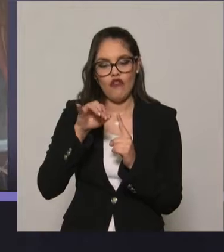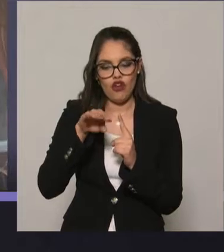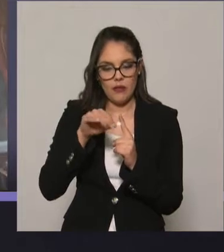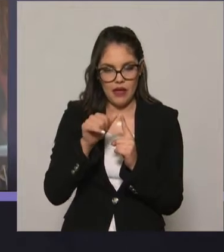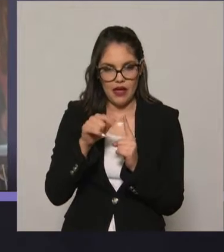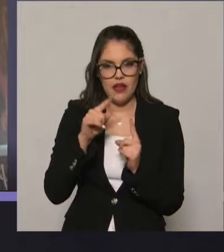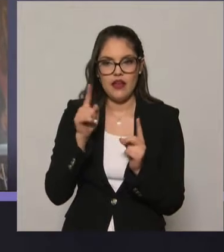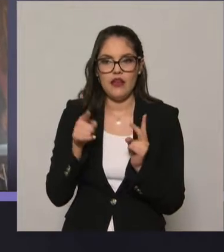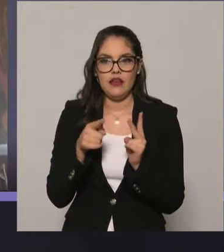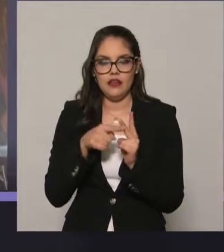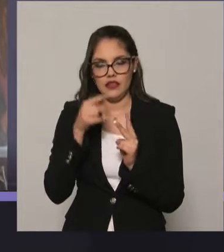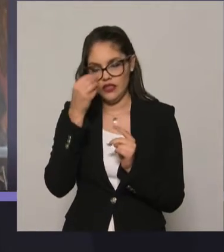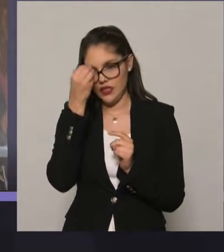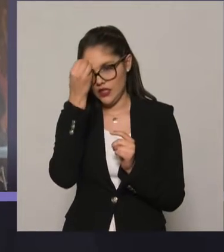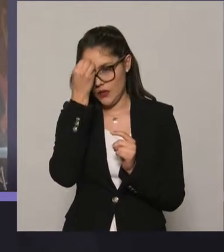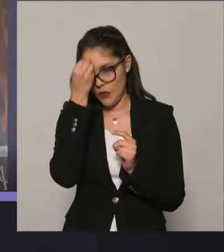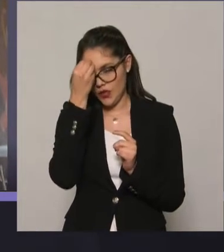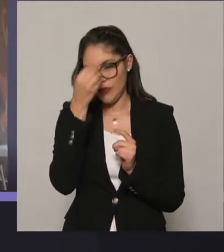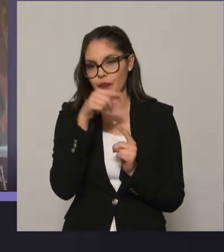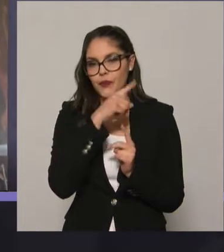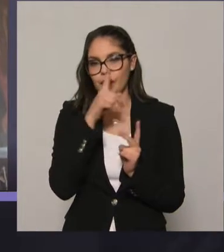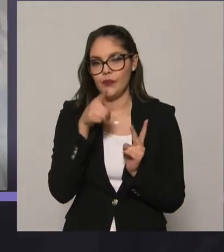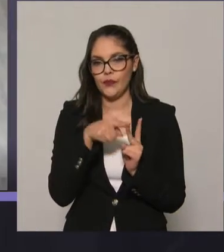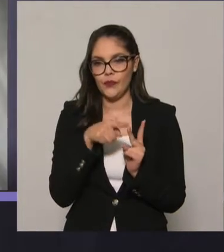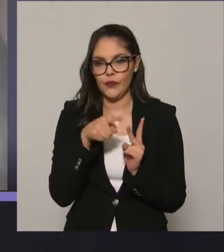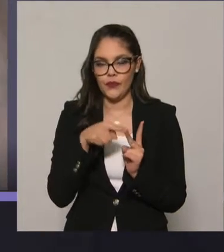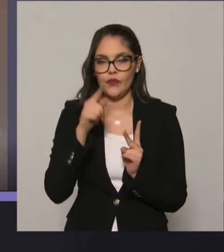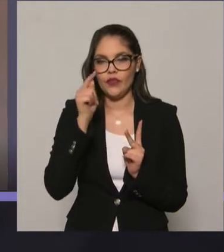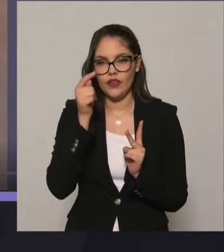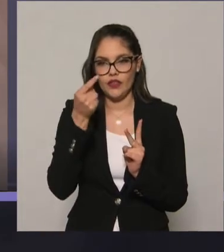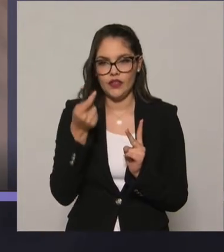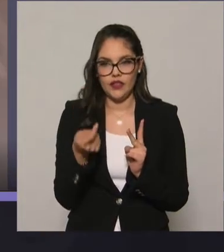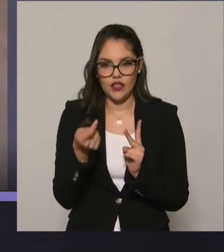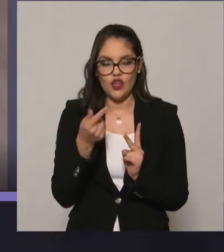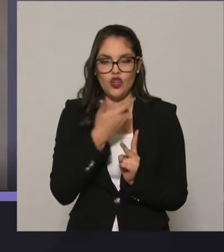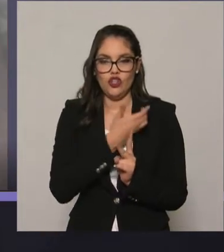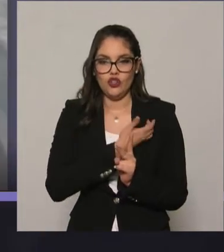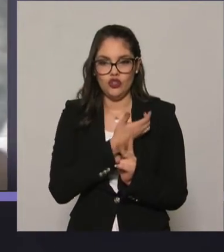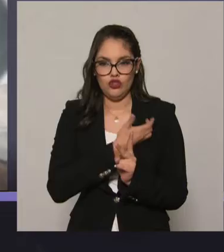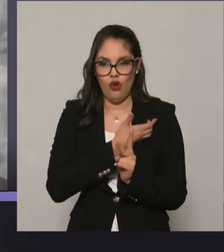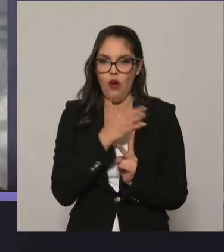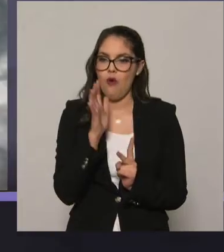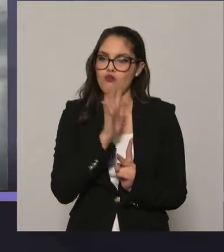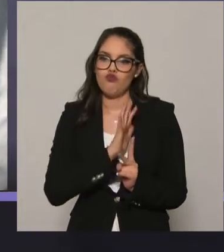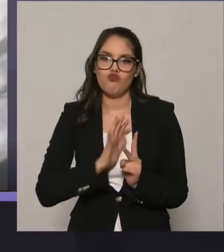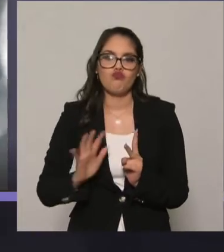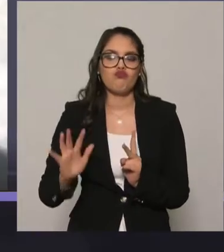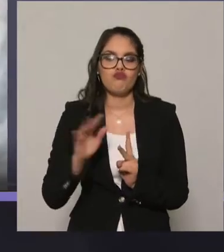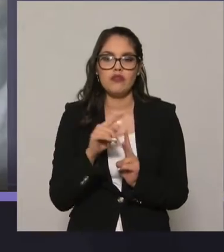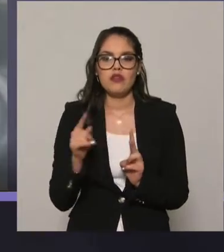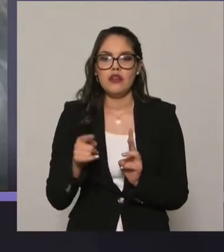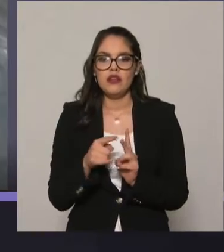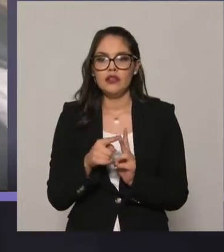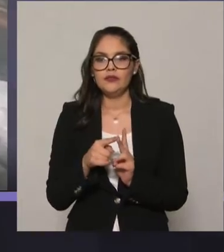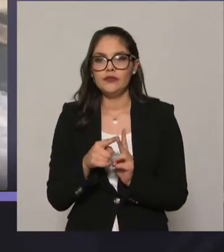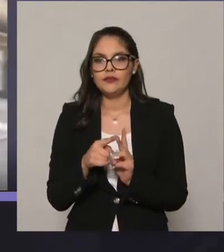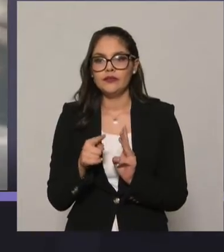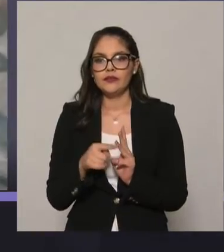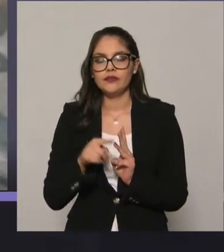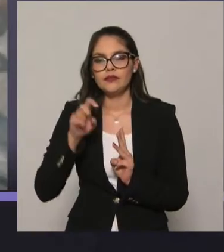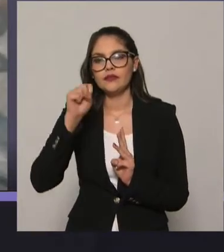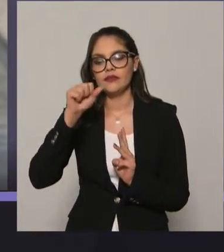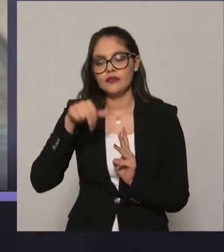Reforma, Chapultepec, luego el segundo recorrido sería Zócalo y alrededores. San Ángel. San Ángel,